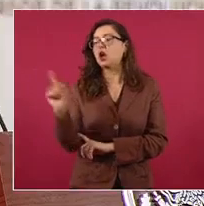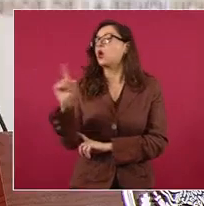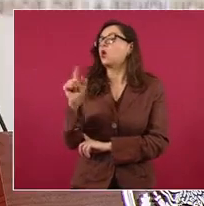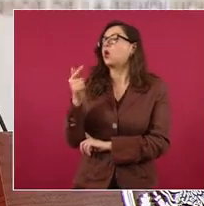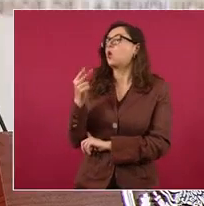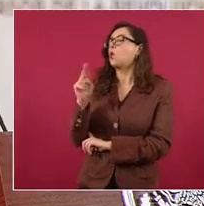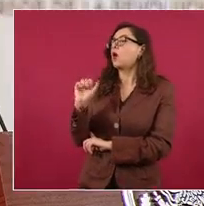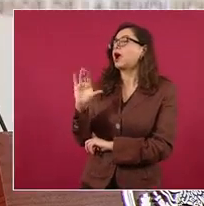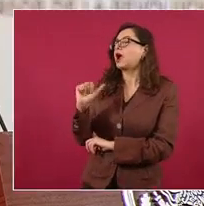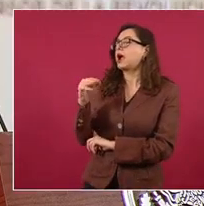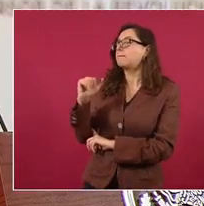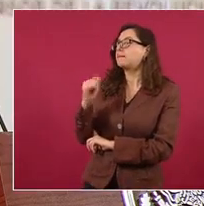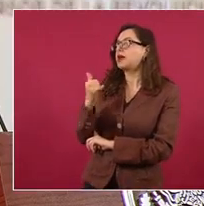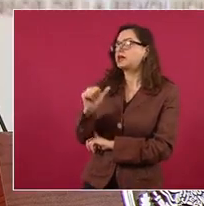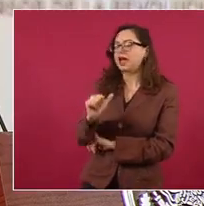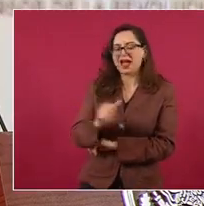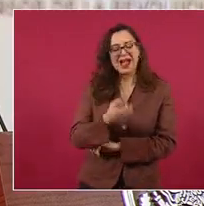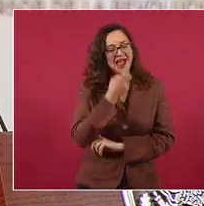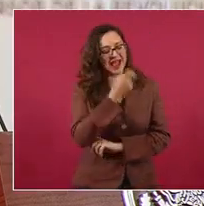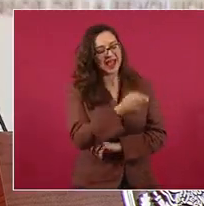de esclarecer esto en su gobierno.